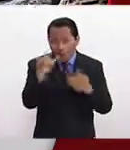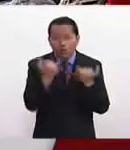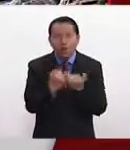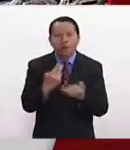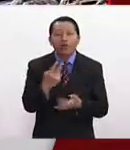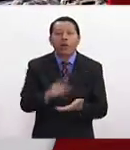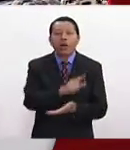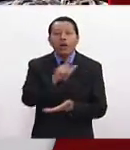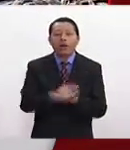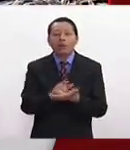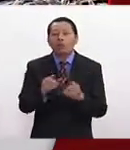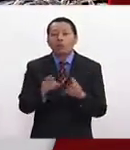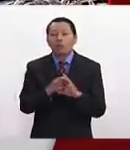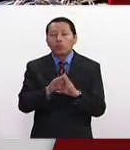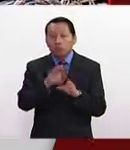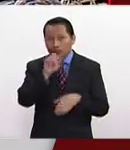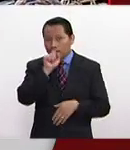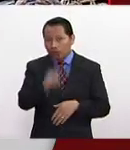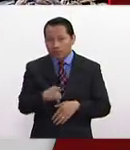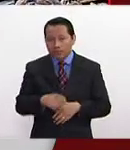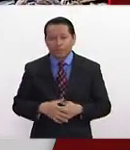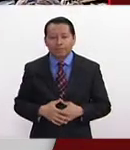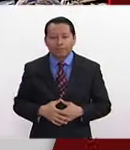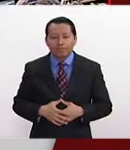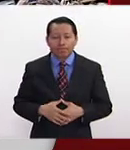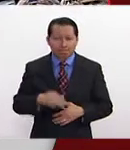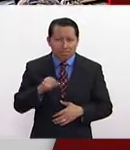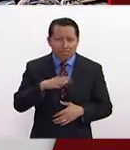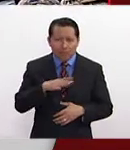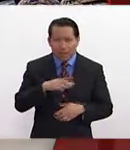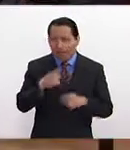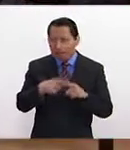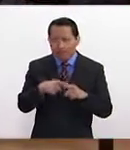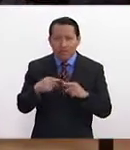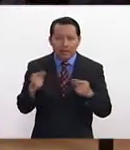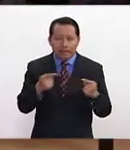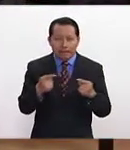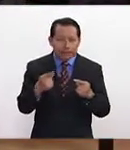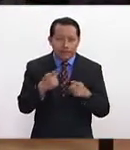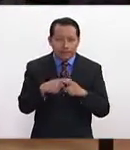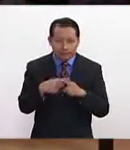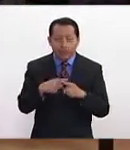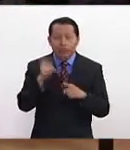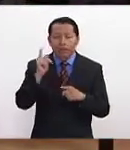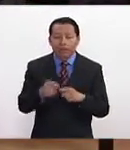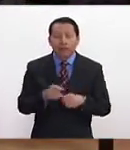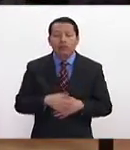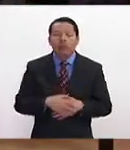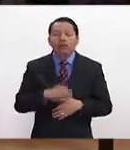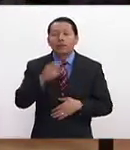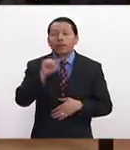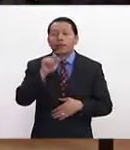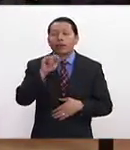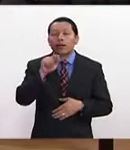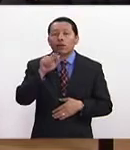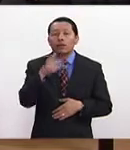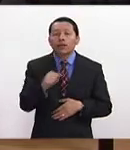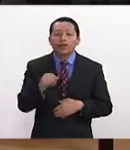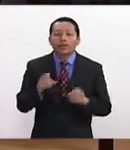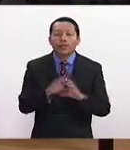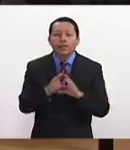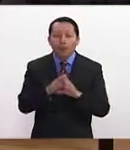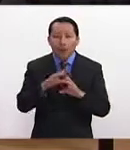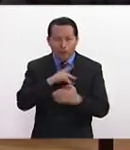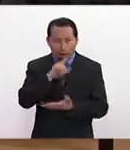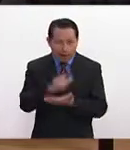leyes las echa para abajo, ¿no? Sí, es un juego al gato y al ratón. Es un hecho que Cataluña está violando todas